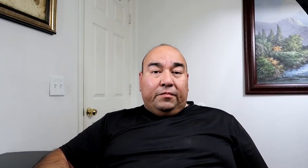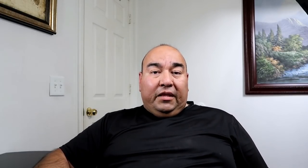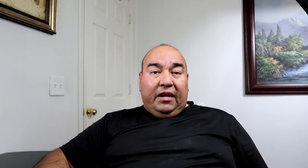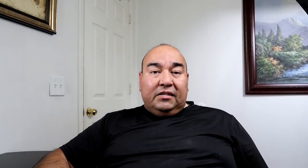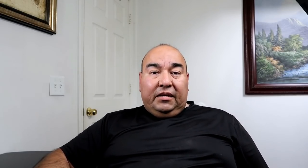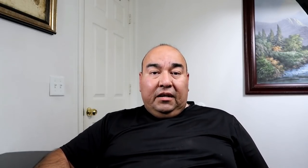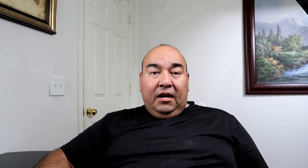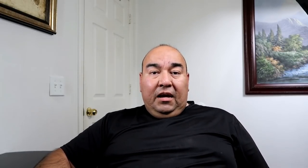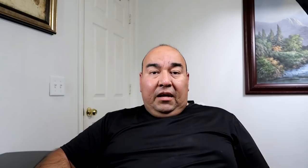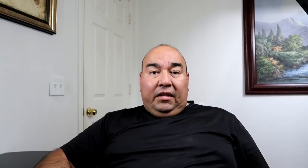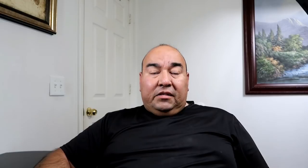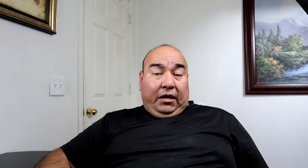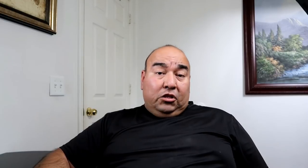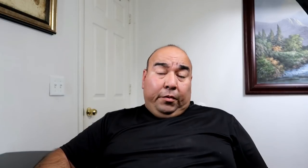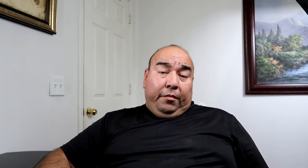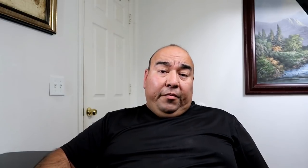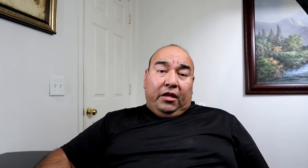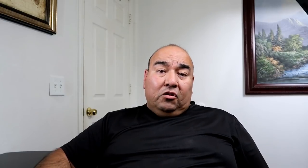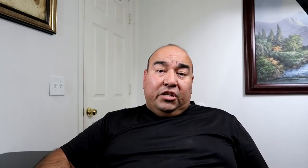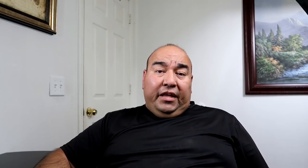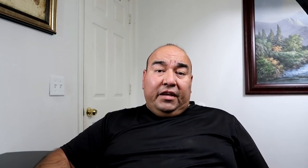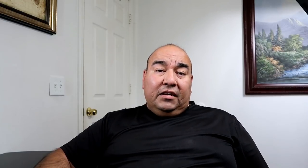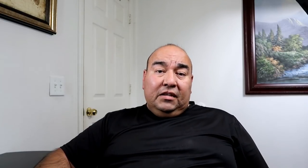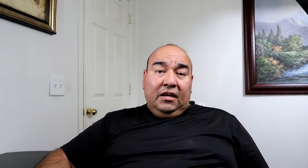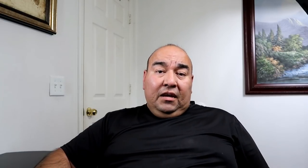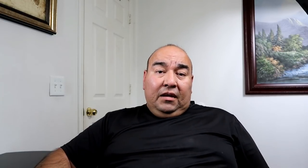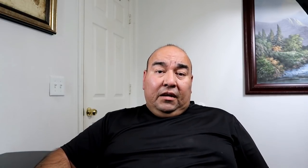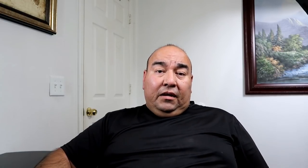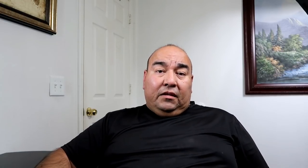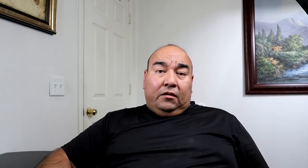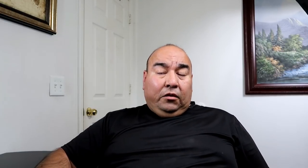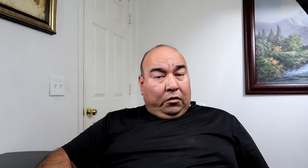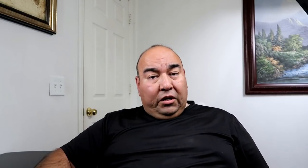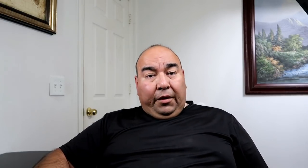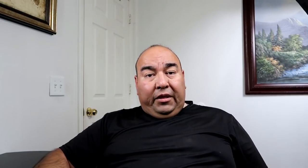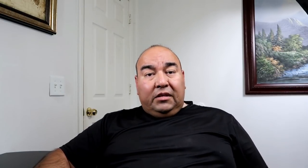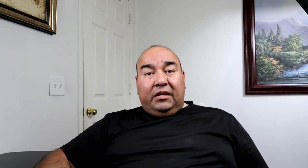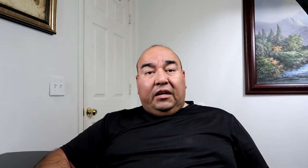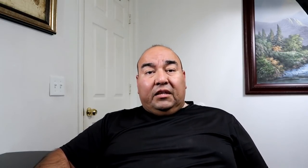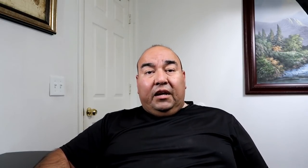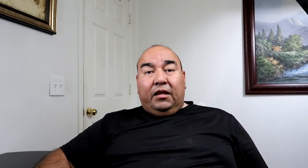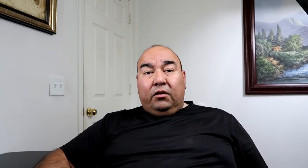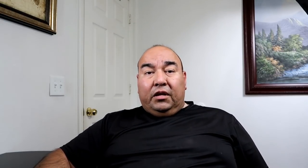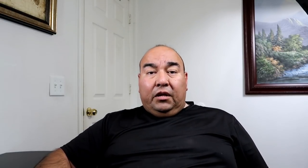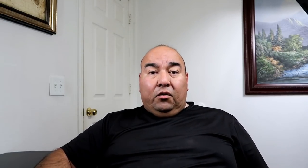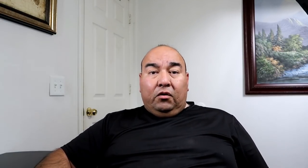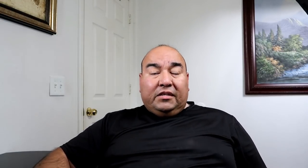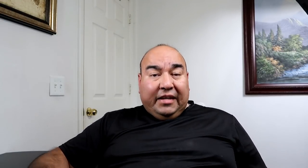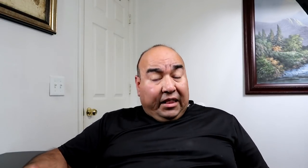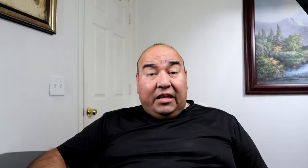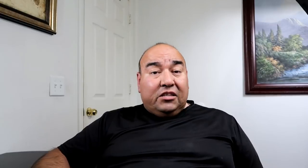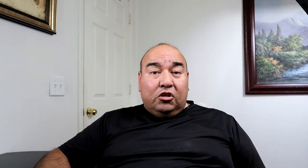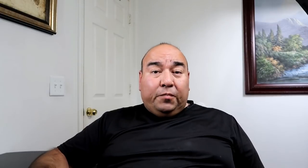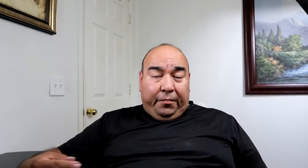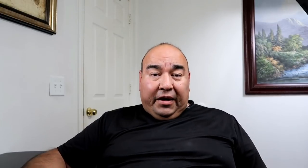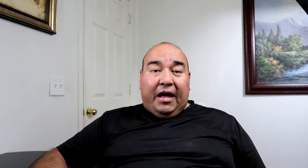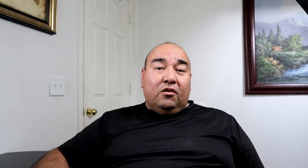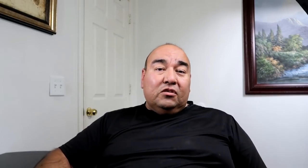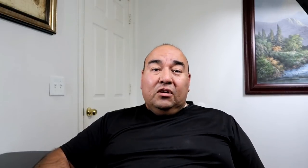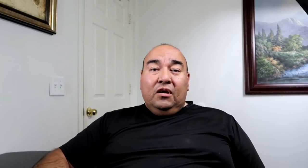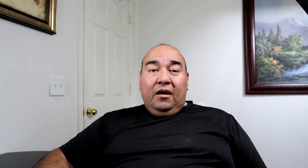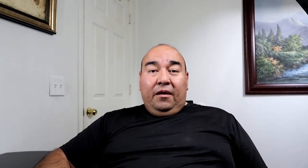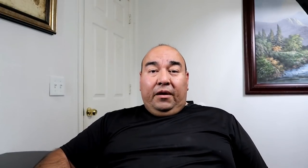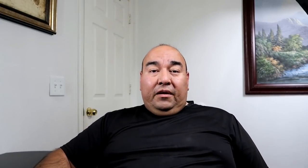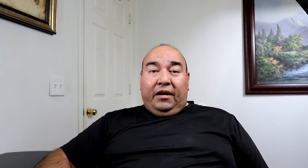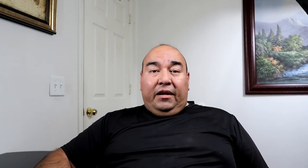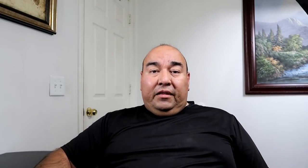que hay muchas maneras de seguir sobreviviendo sin ellas. Lógicamente sin quitar el dedo del renglón, estar listos,